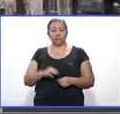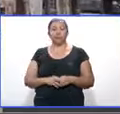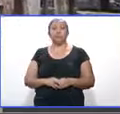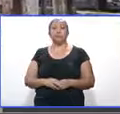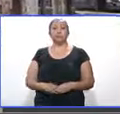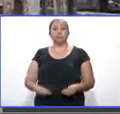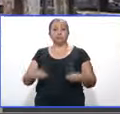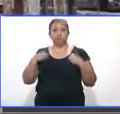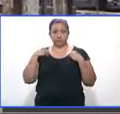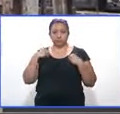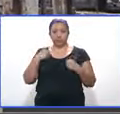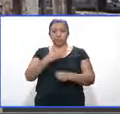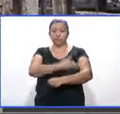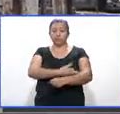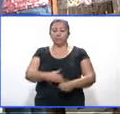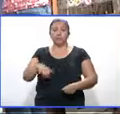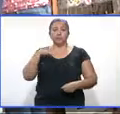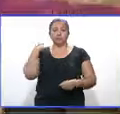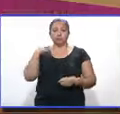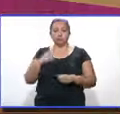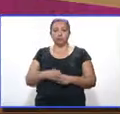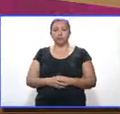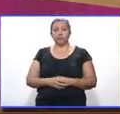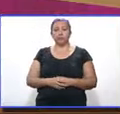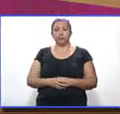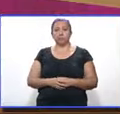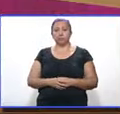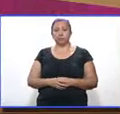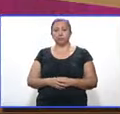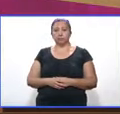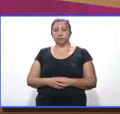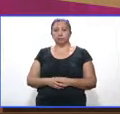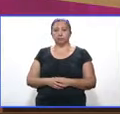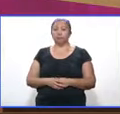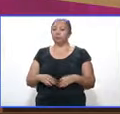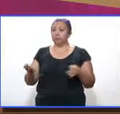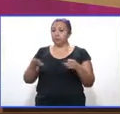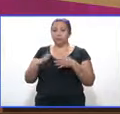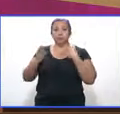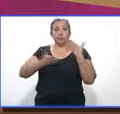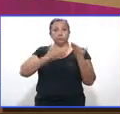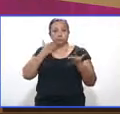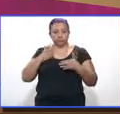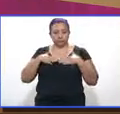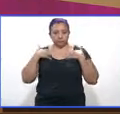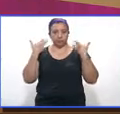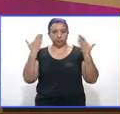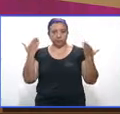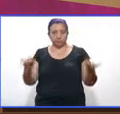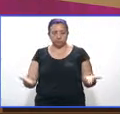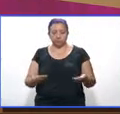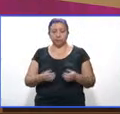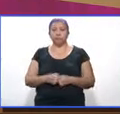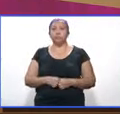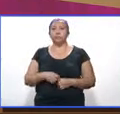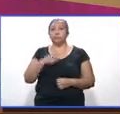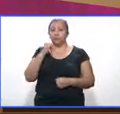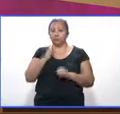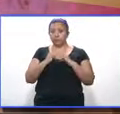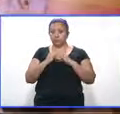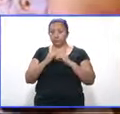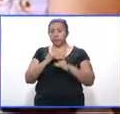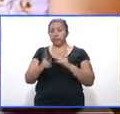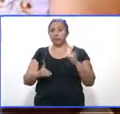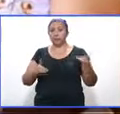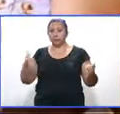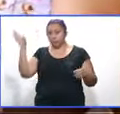de vida para las familias yucatecas. Para acercar los servicios que se ofrecen en migrantes, el Instituto para el